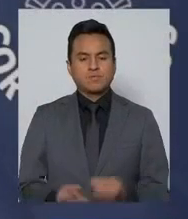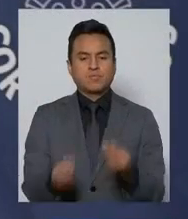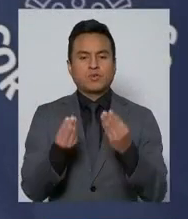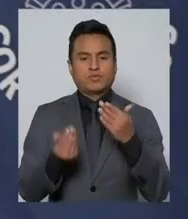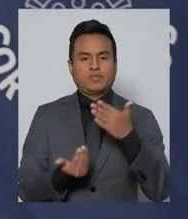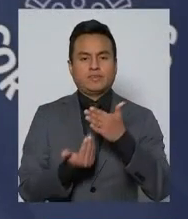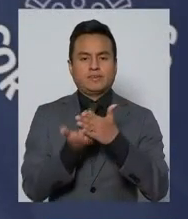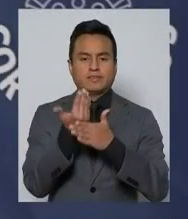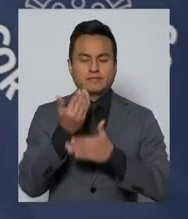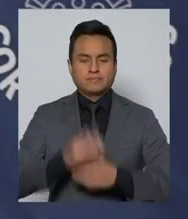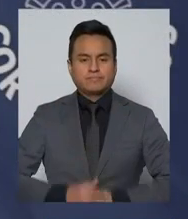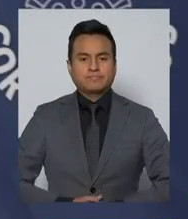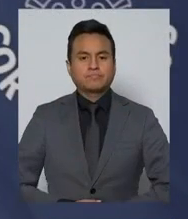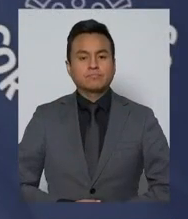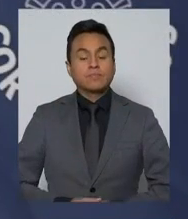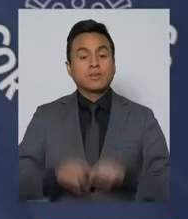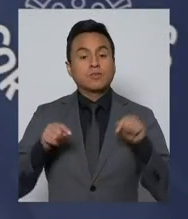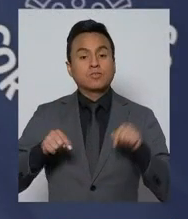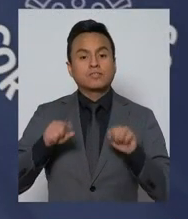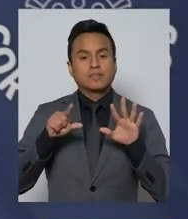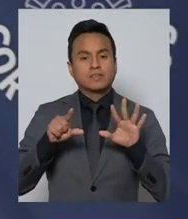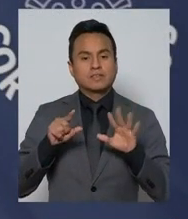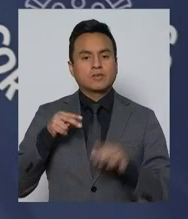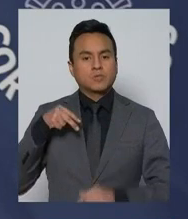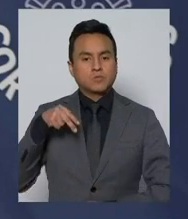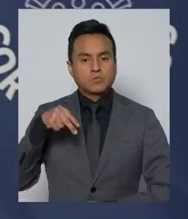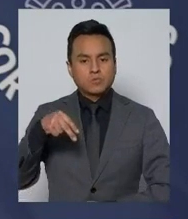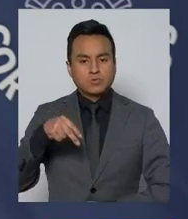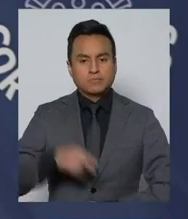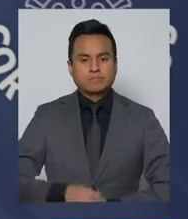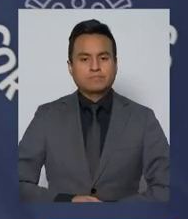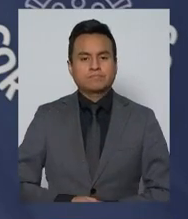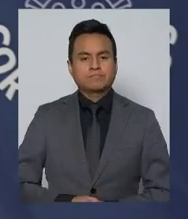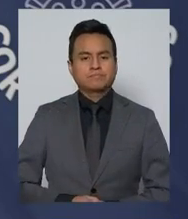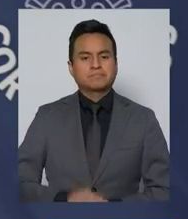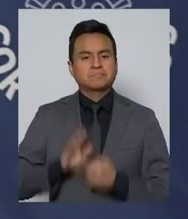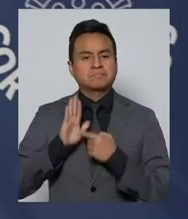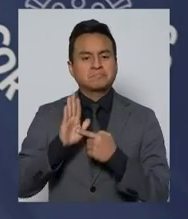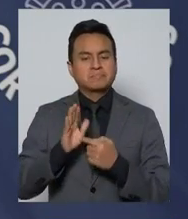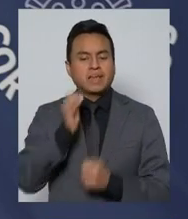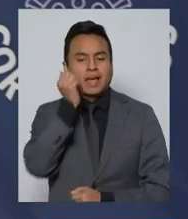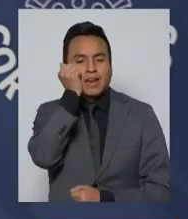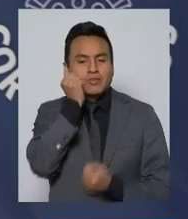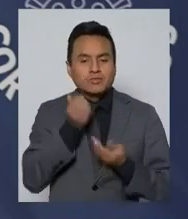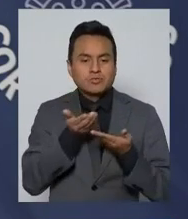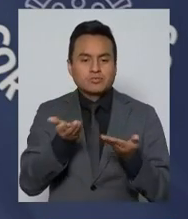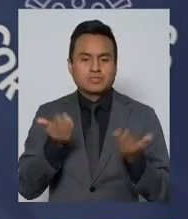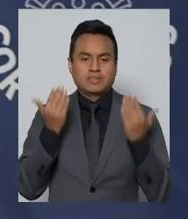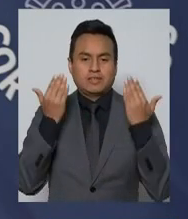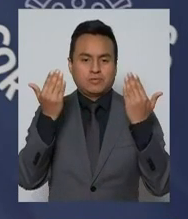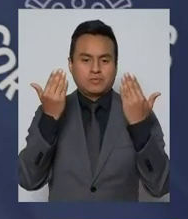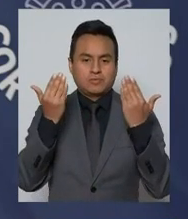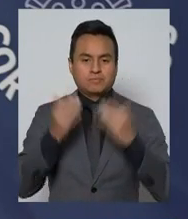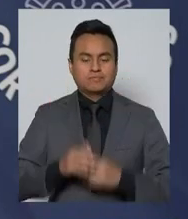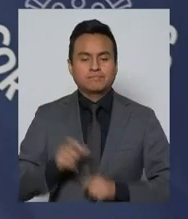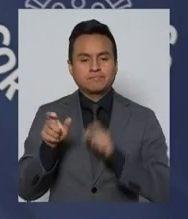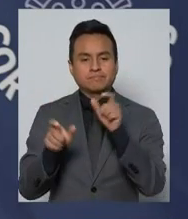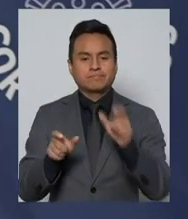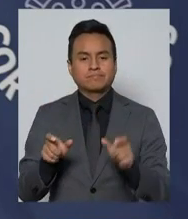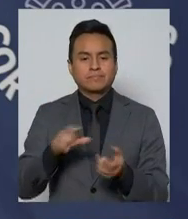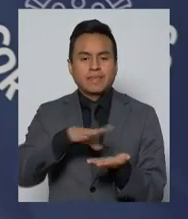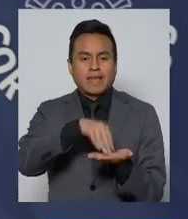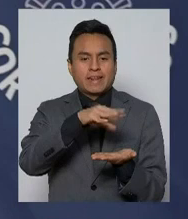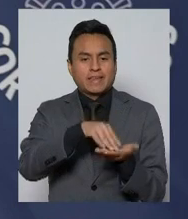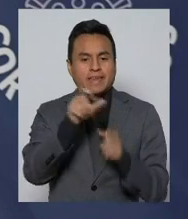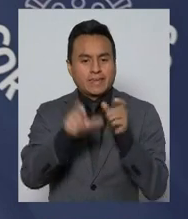Muy buenos días, siendo hoy día 7 de junio, damos un cariñoso saludo a todos los